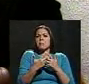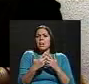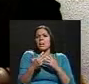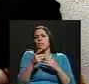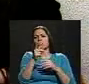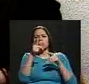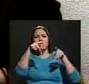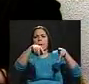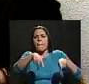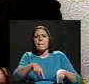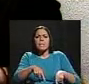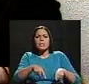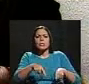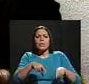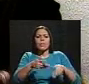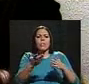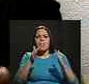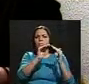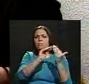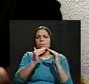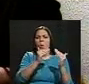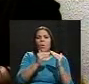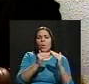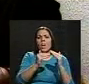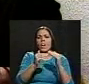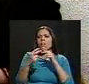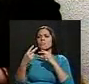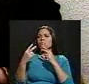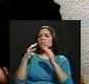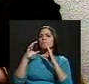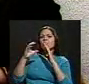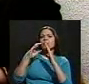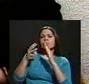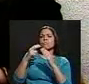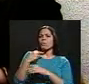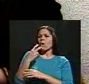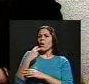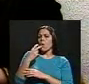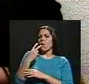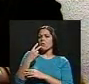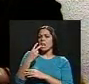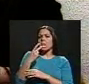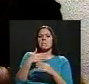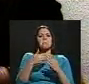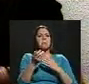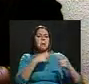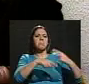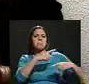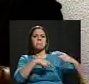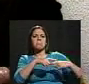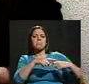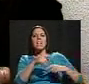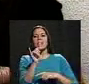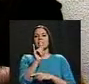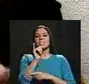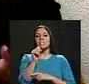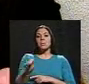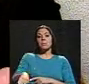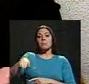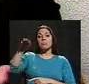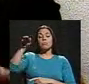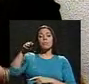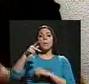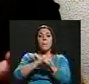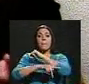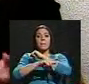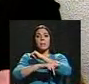en un hogar donde se habla la lengua oral, uno crece con lengua de señas, pero también con la lengua oral. Entonces es lo mismo que un extranjero crece en un